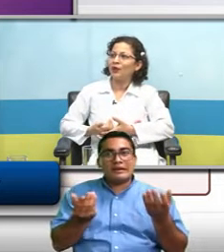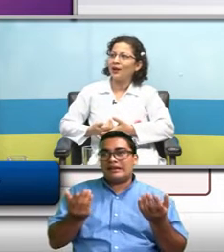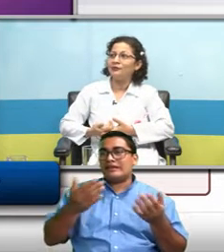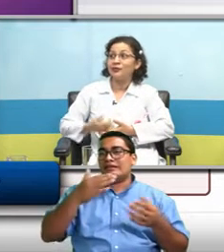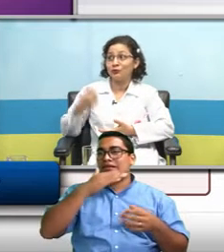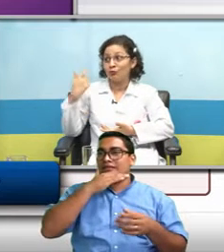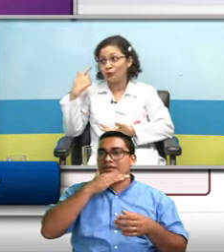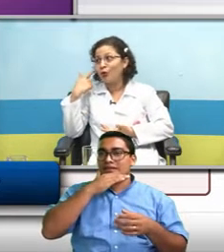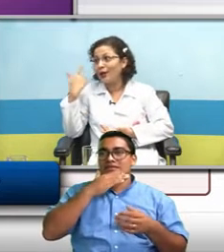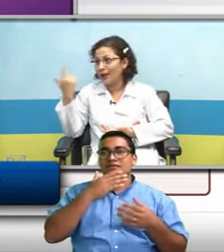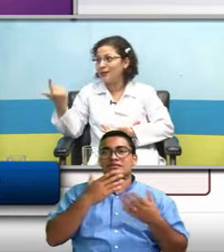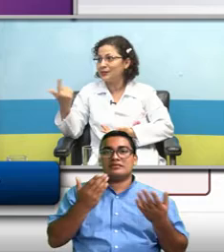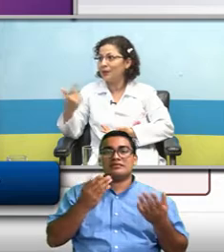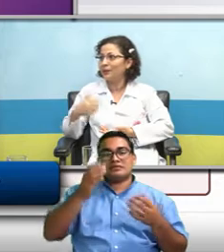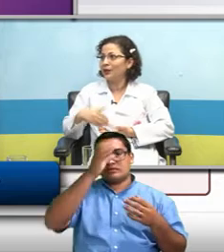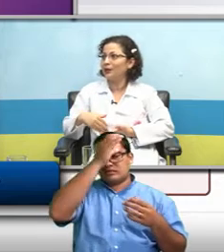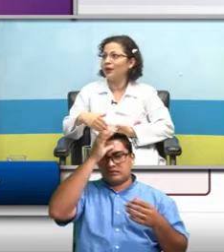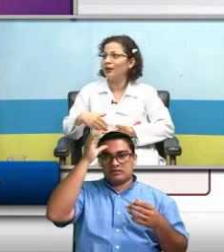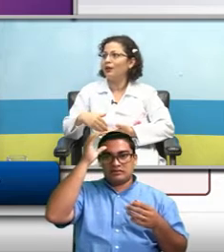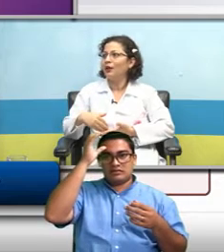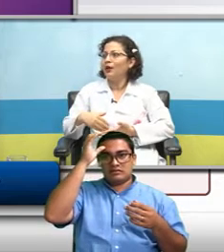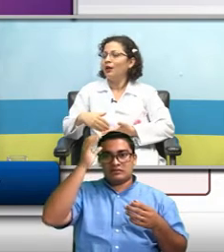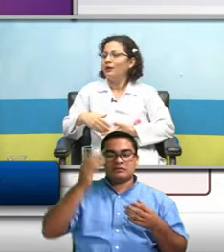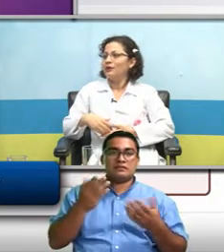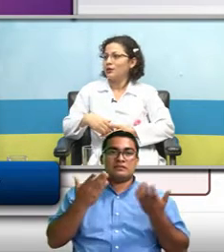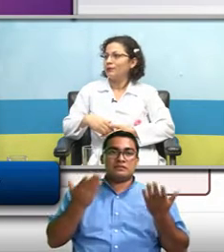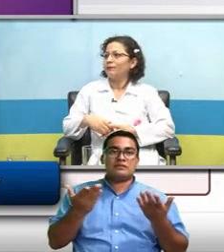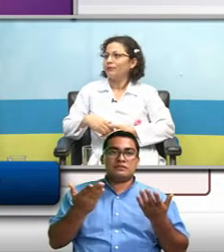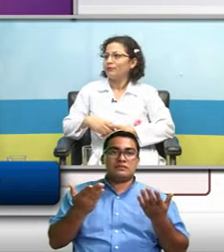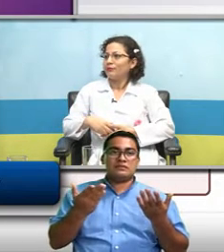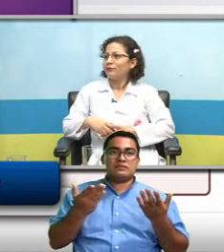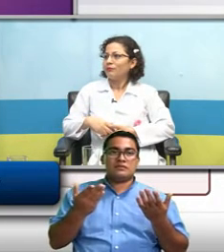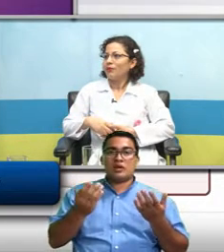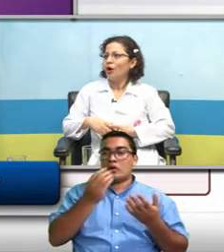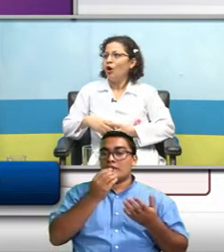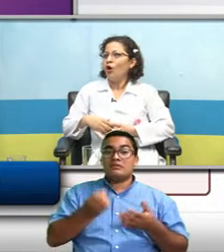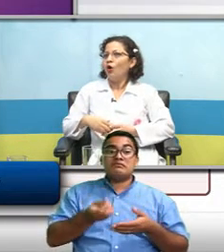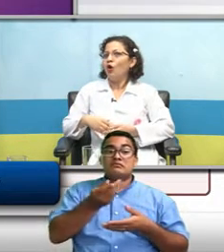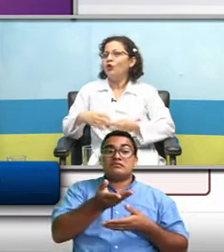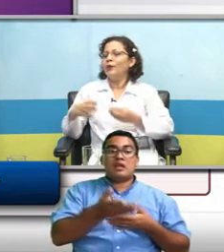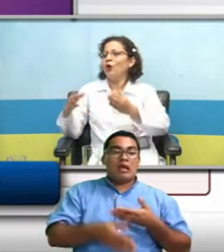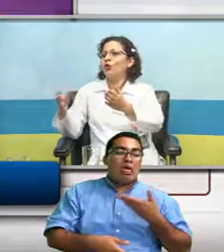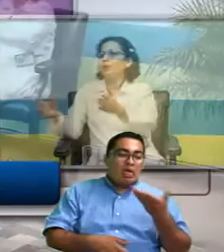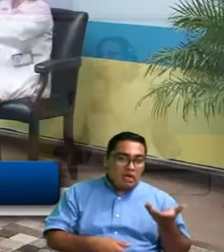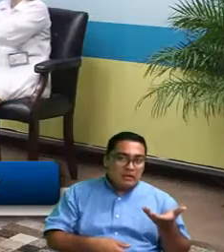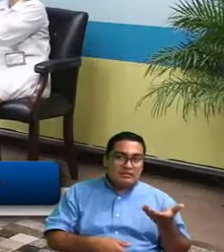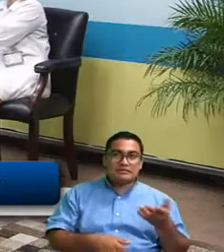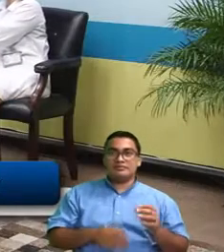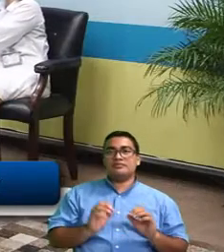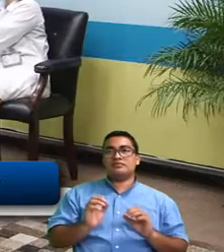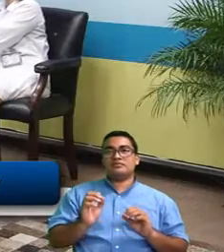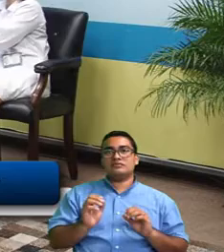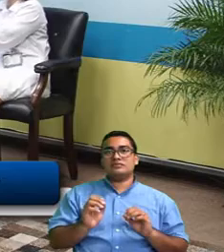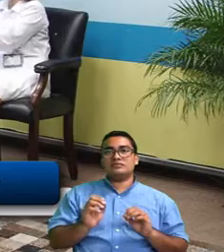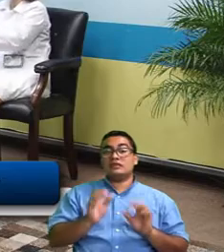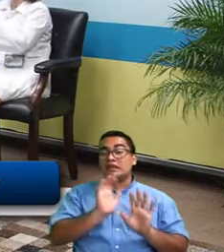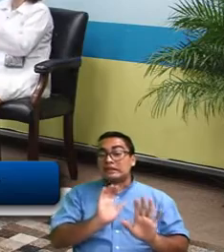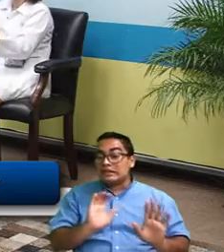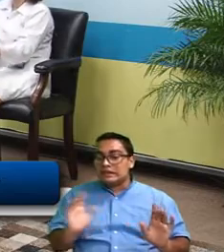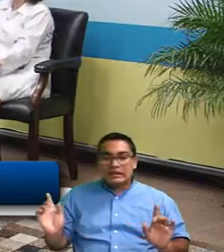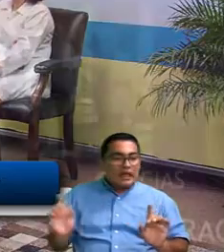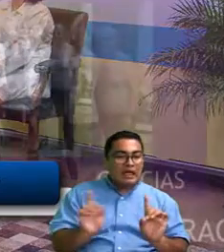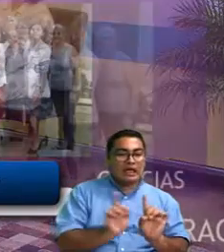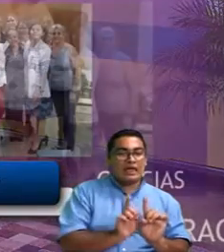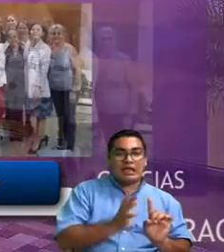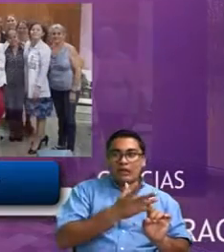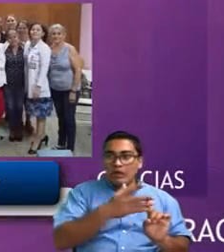alimento el cáncer, son creencias pues que tienen. O si le doy de comer va a vomitar. O mejor no voy a dejar que se acerquen los niños porque eso se